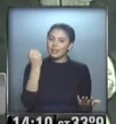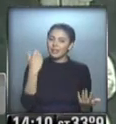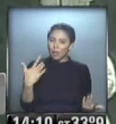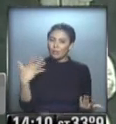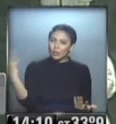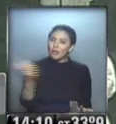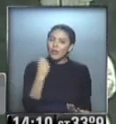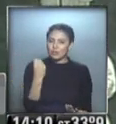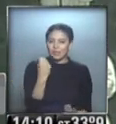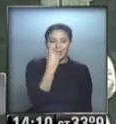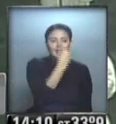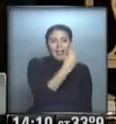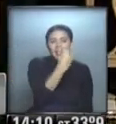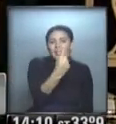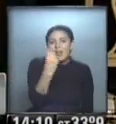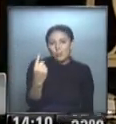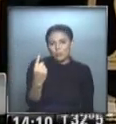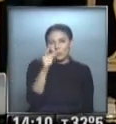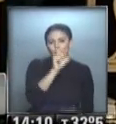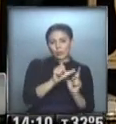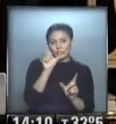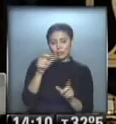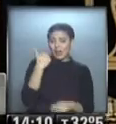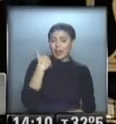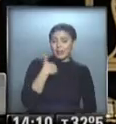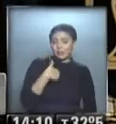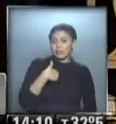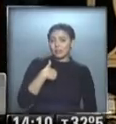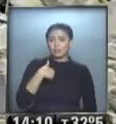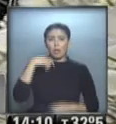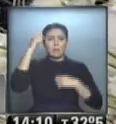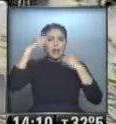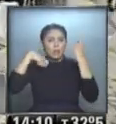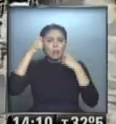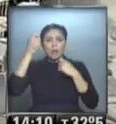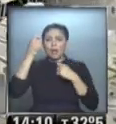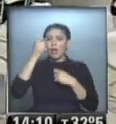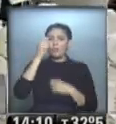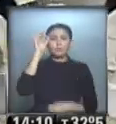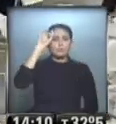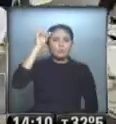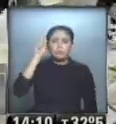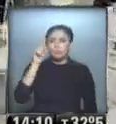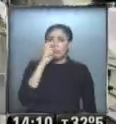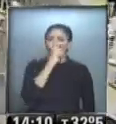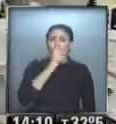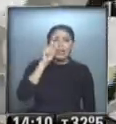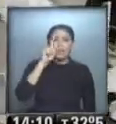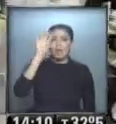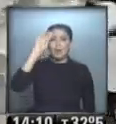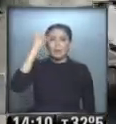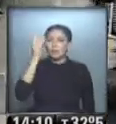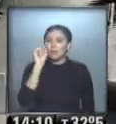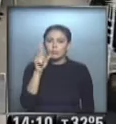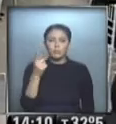y lograr que cada uno de nuestros compatriotas, argentinos, paraguayos, uruguayos, bolivianos,